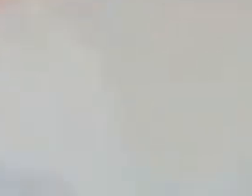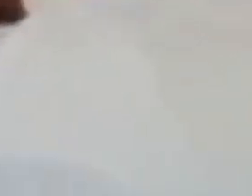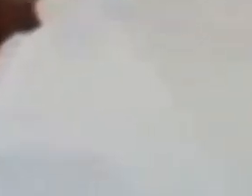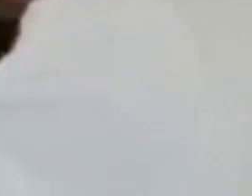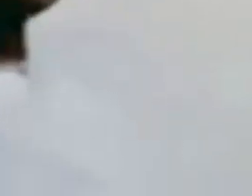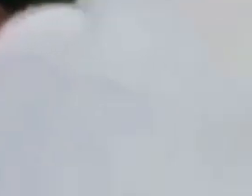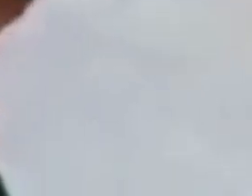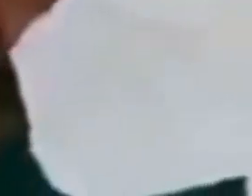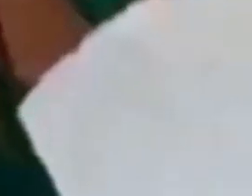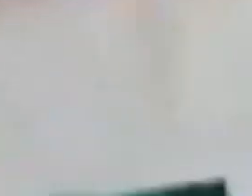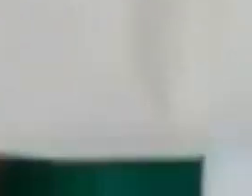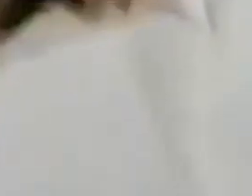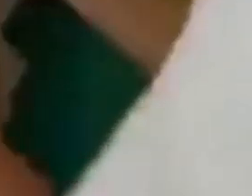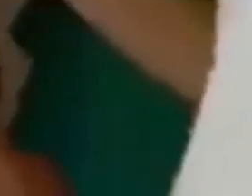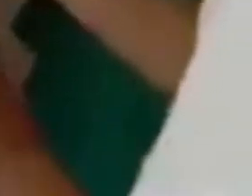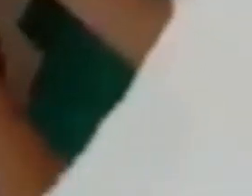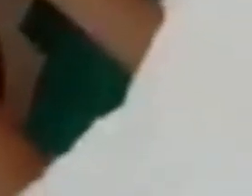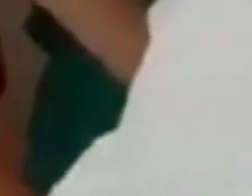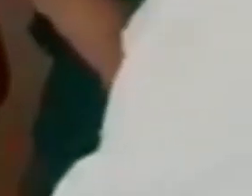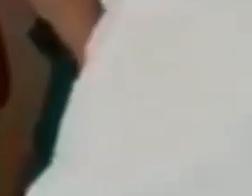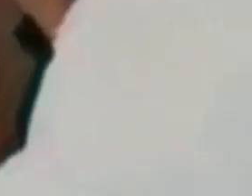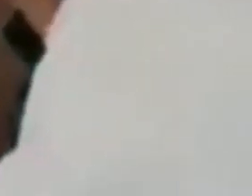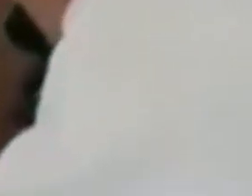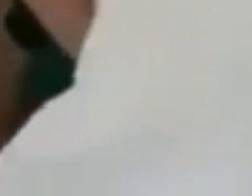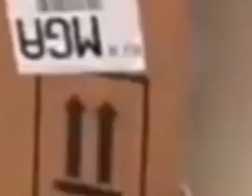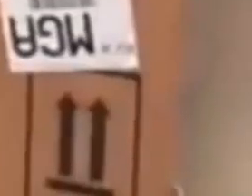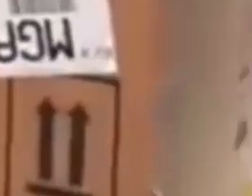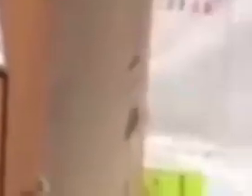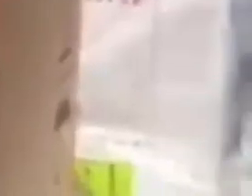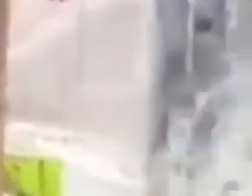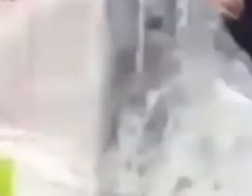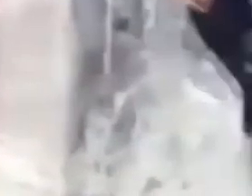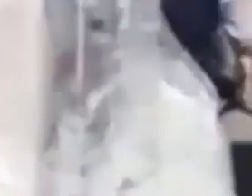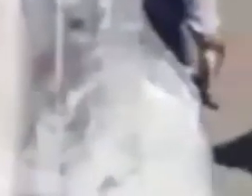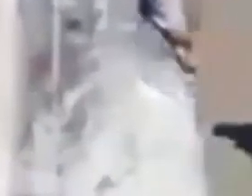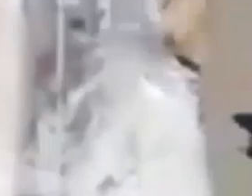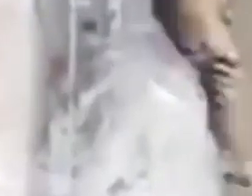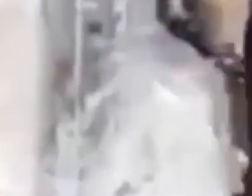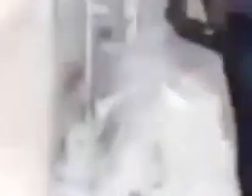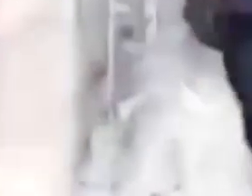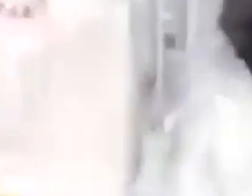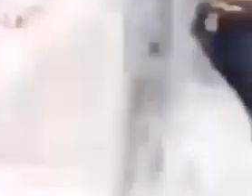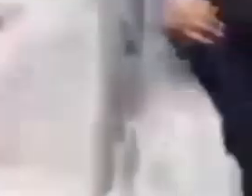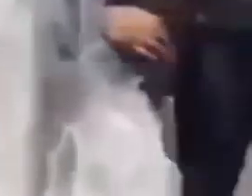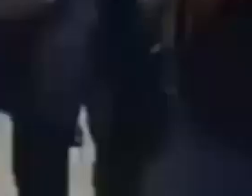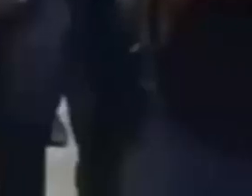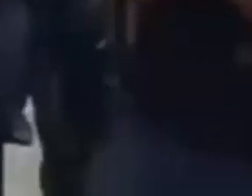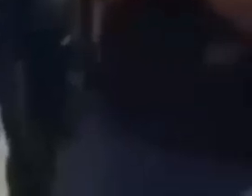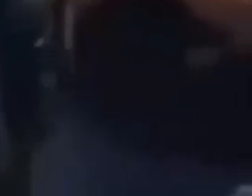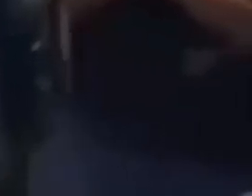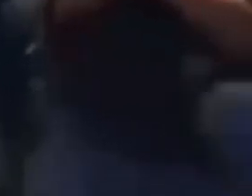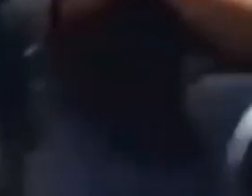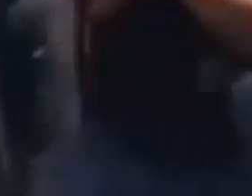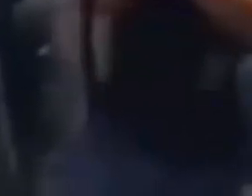parque de la familia y la comunidad en el municipio de estelí y los lanzamientos simultáneos en todo el país salud